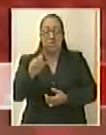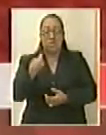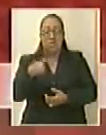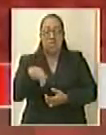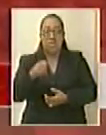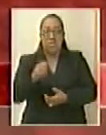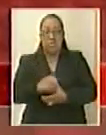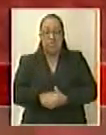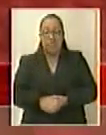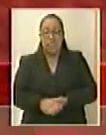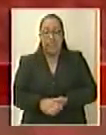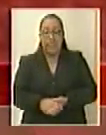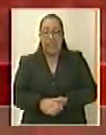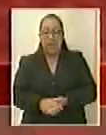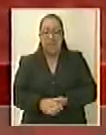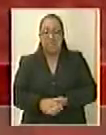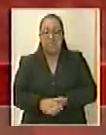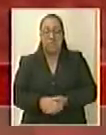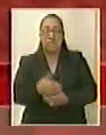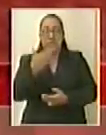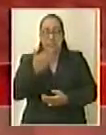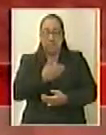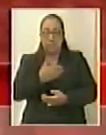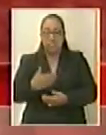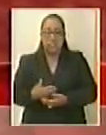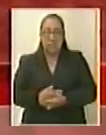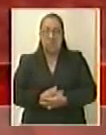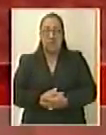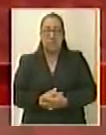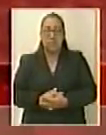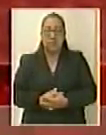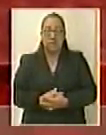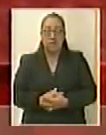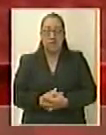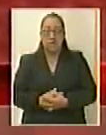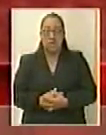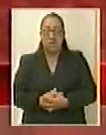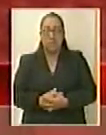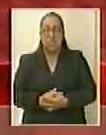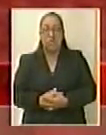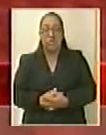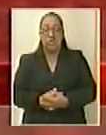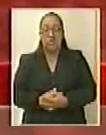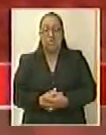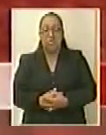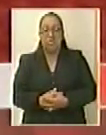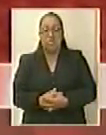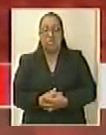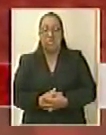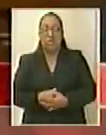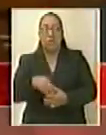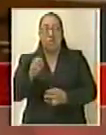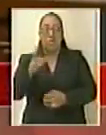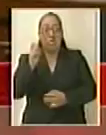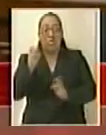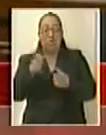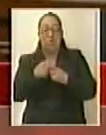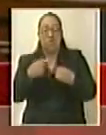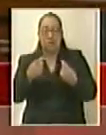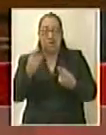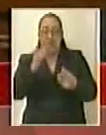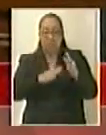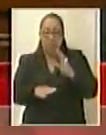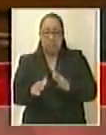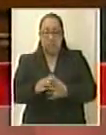solosa Gracias presidente por su intermedio señor presidente justamente escuchando a los colegas congresistas la